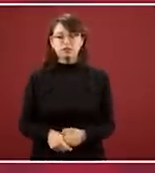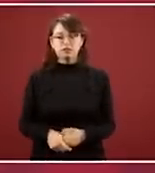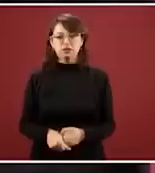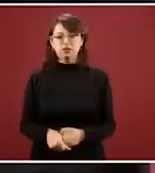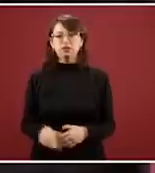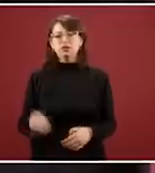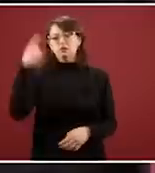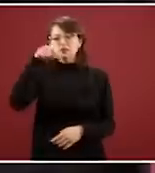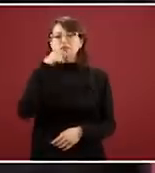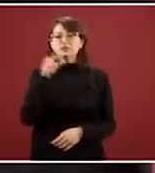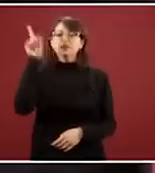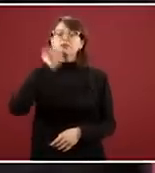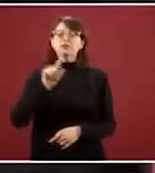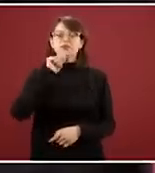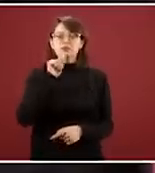con puras niñas y niños